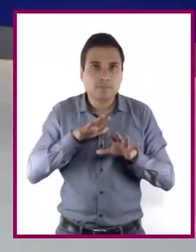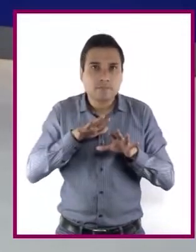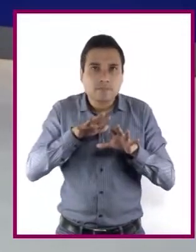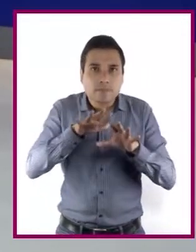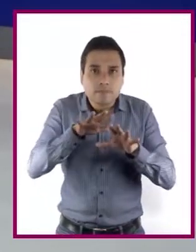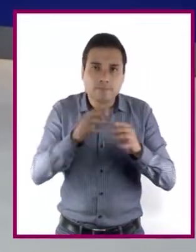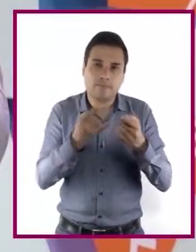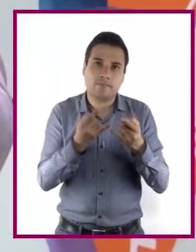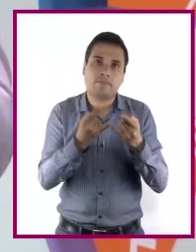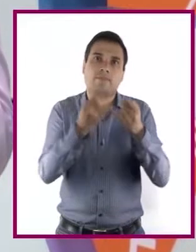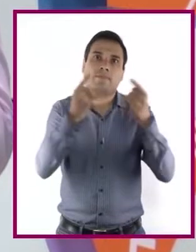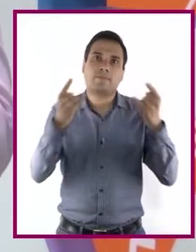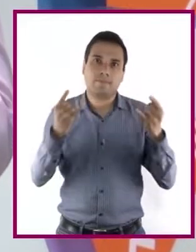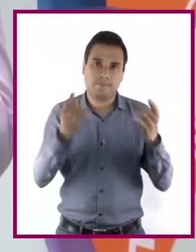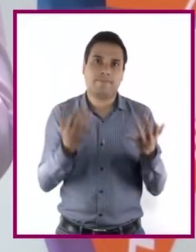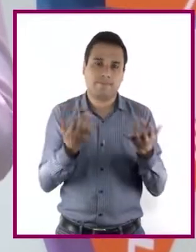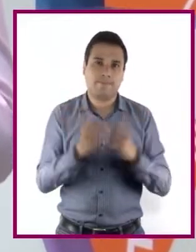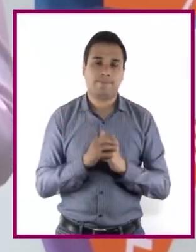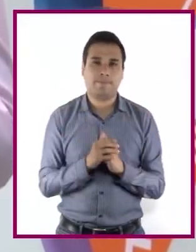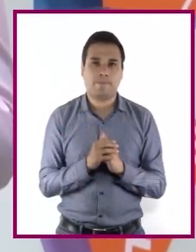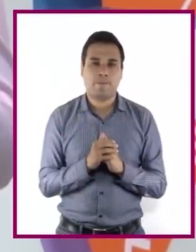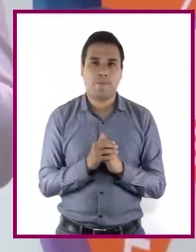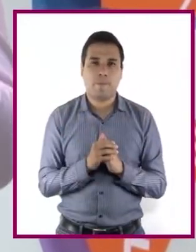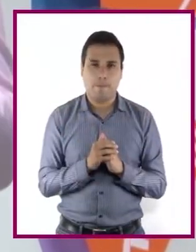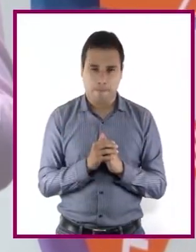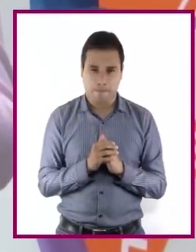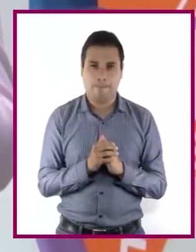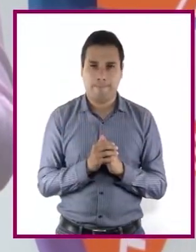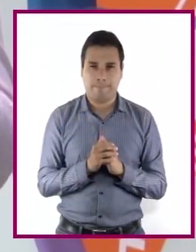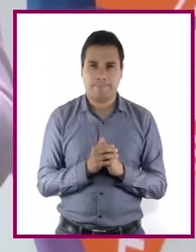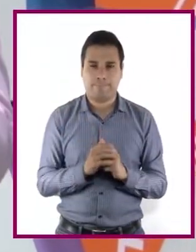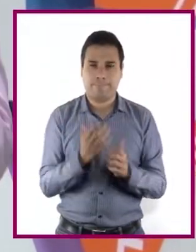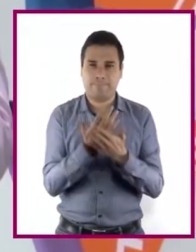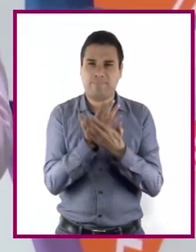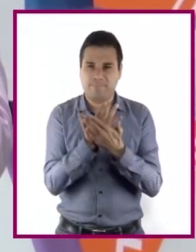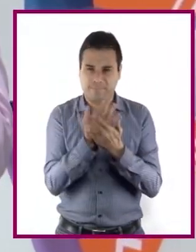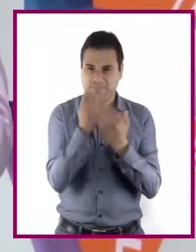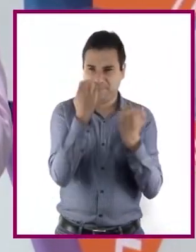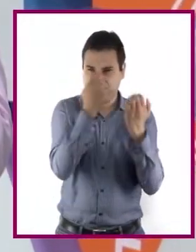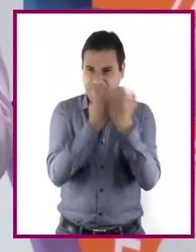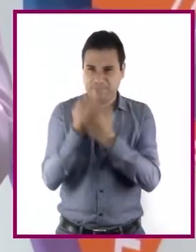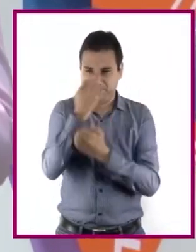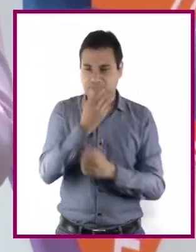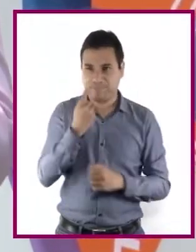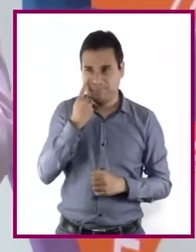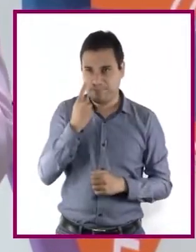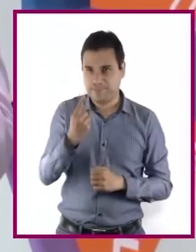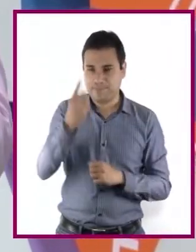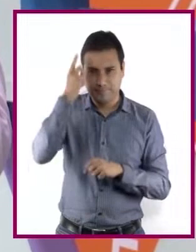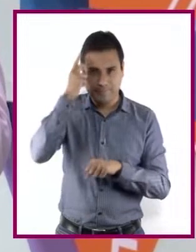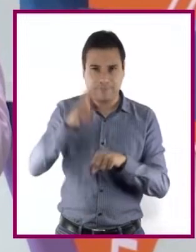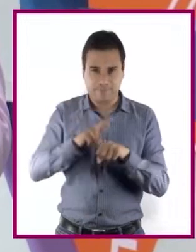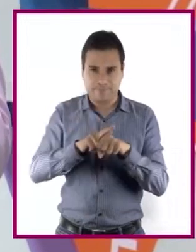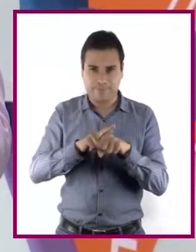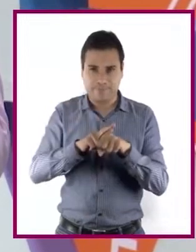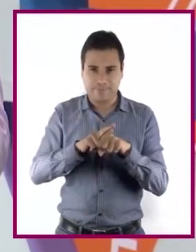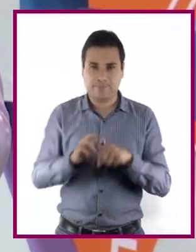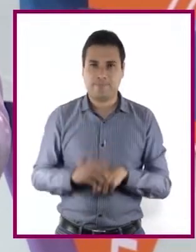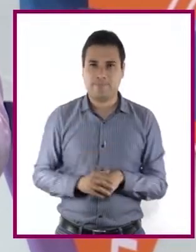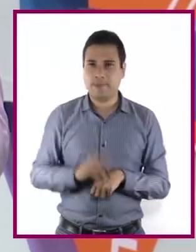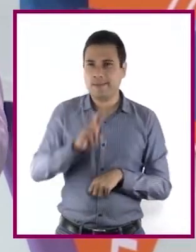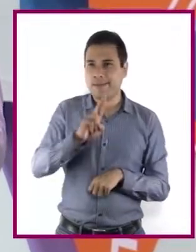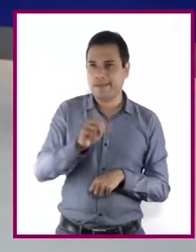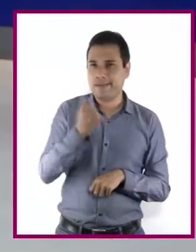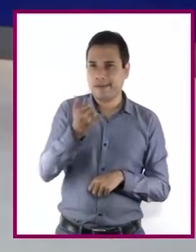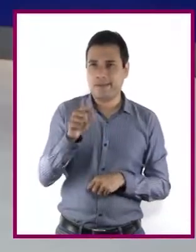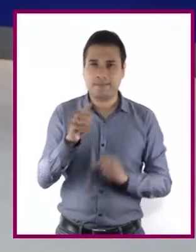literatura. Ahora, antes de meternos de lleno a la heteroevaluación, escuchemos al director y dramaturgo Ray Garduño, quien nos hablará